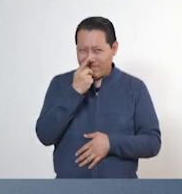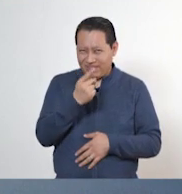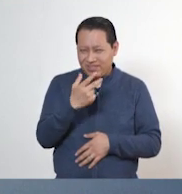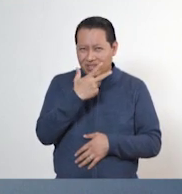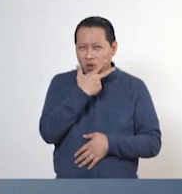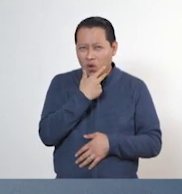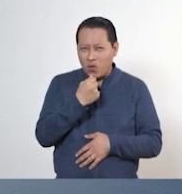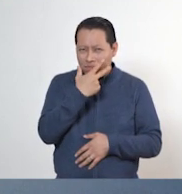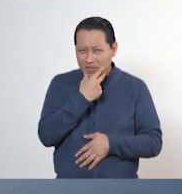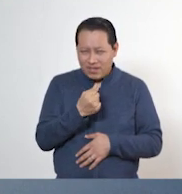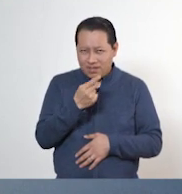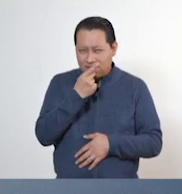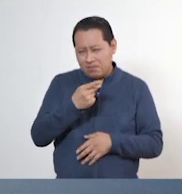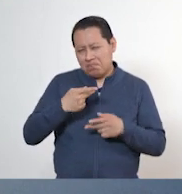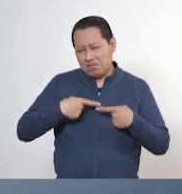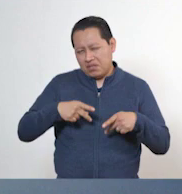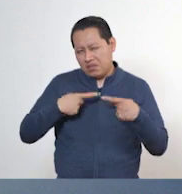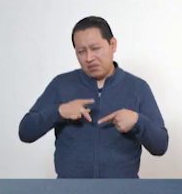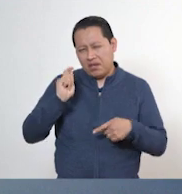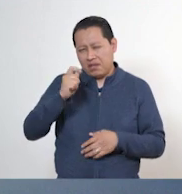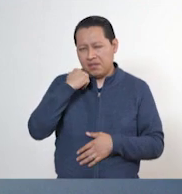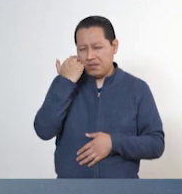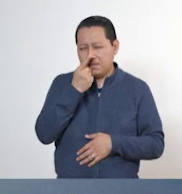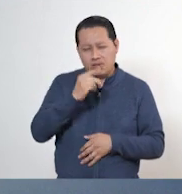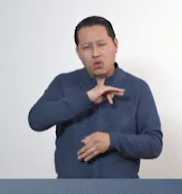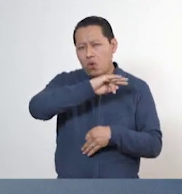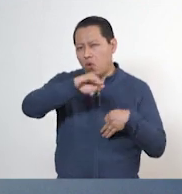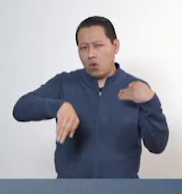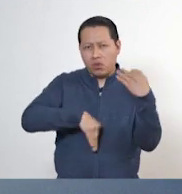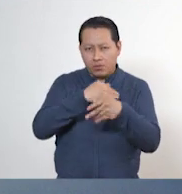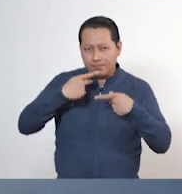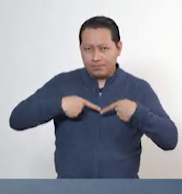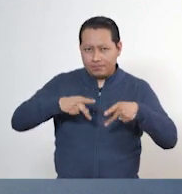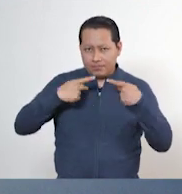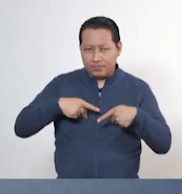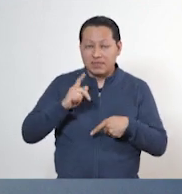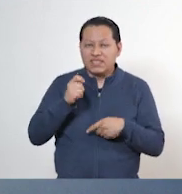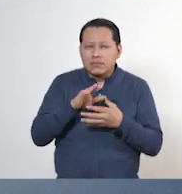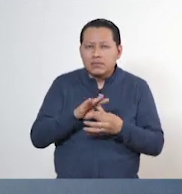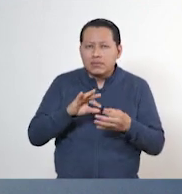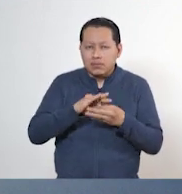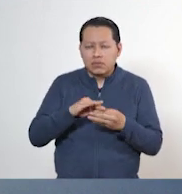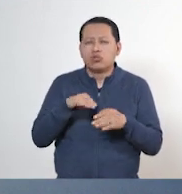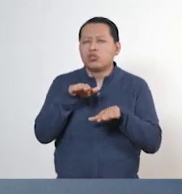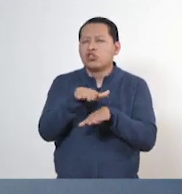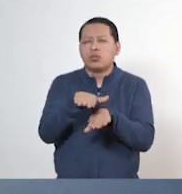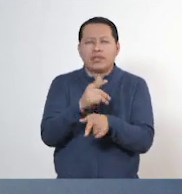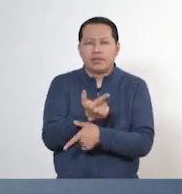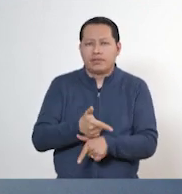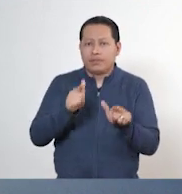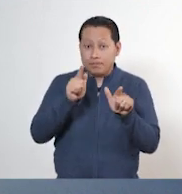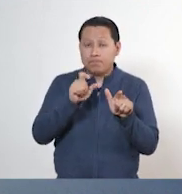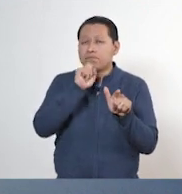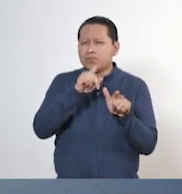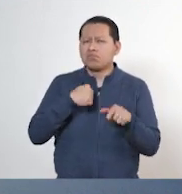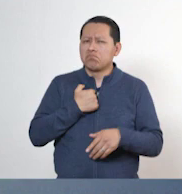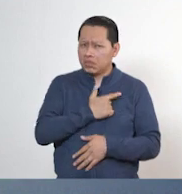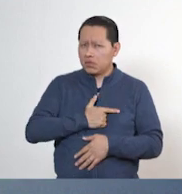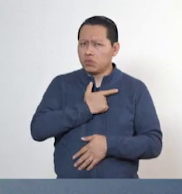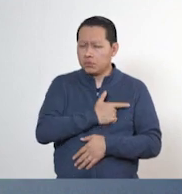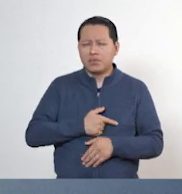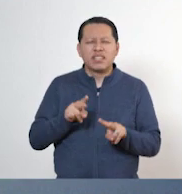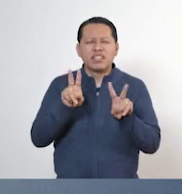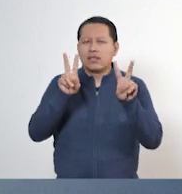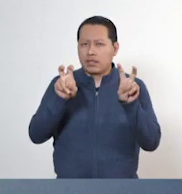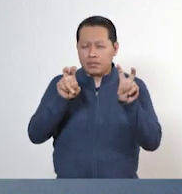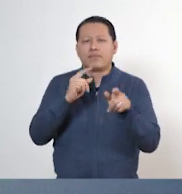hombres, bueno, en realidad estamos hablando de todas las personas. Habla sobre la libertad. Así que me gusta tu texto para que sigamos hablando sobre la